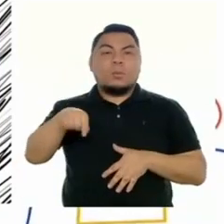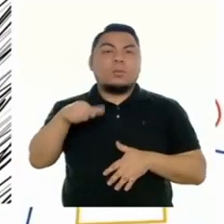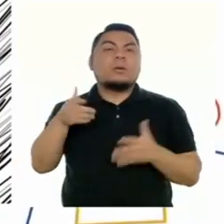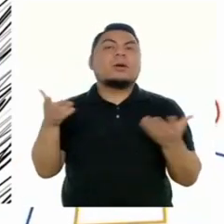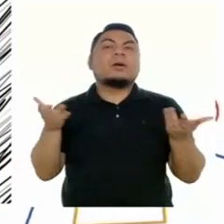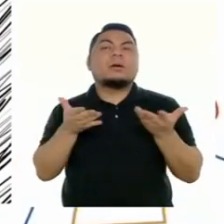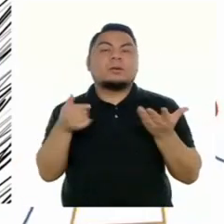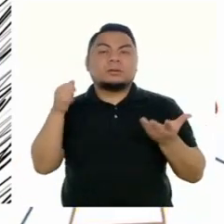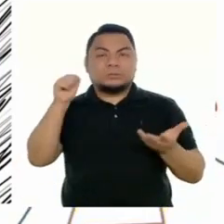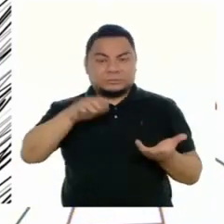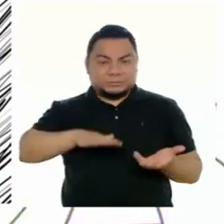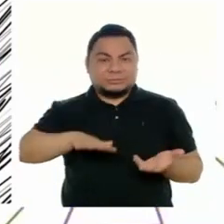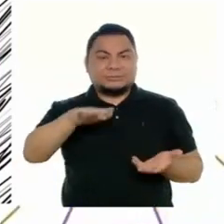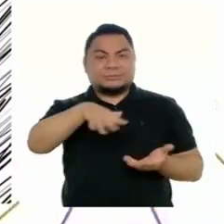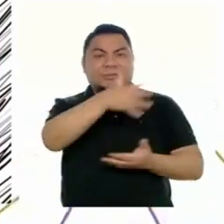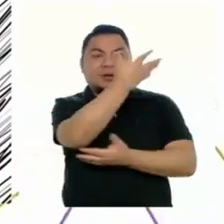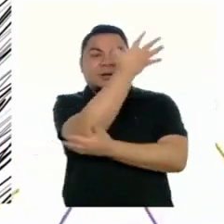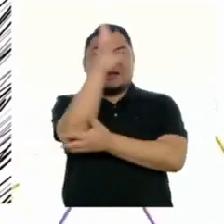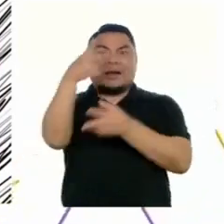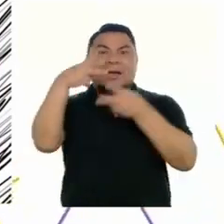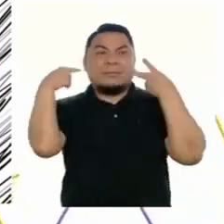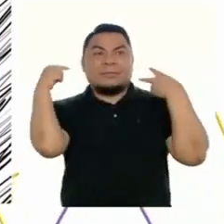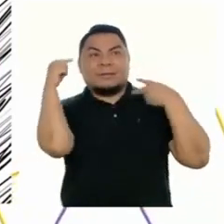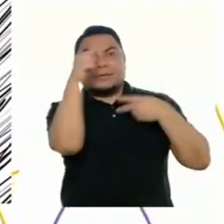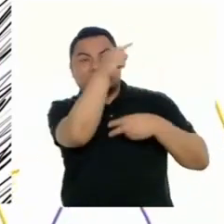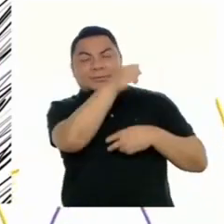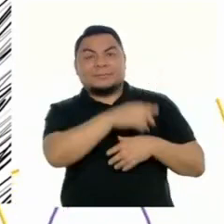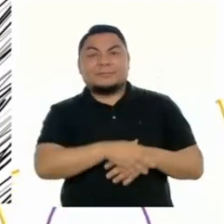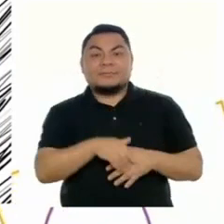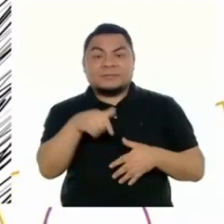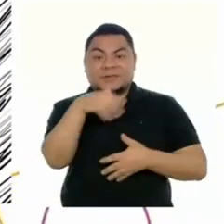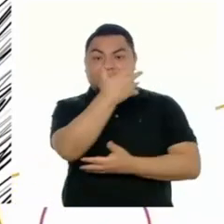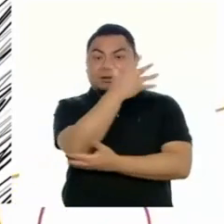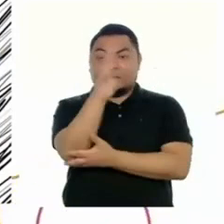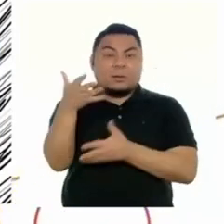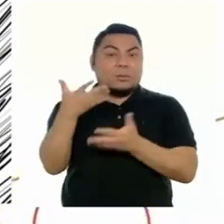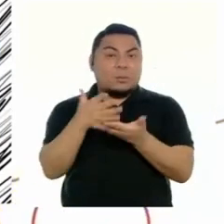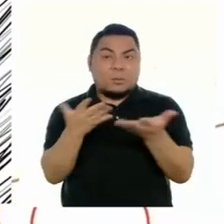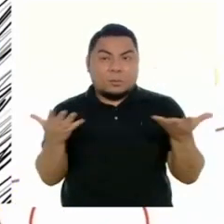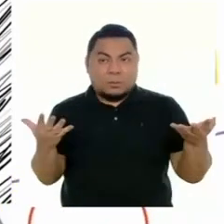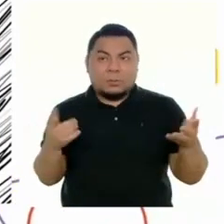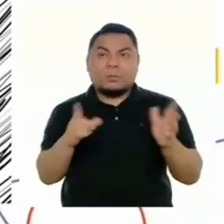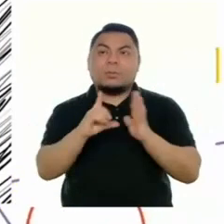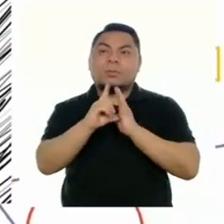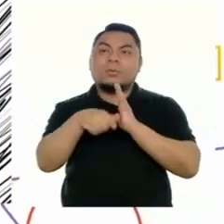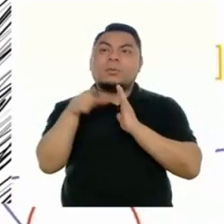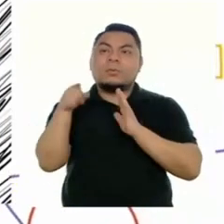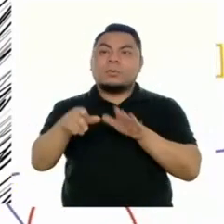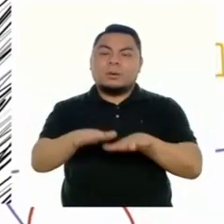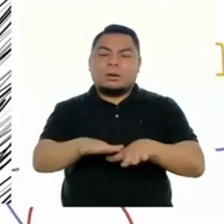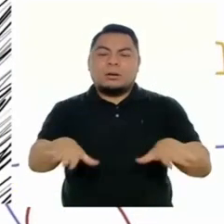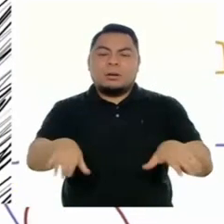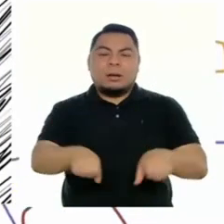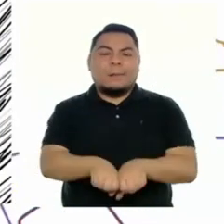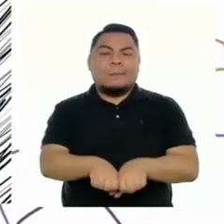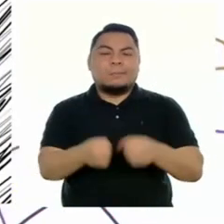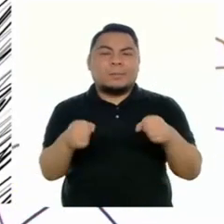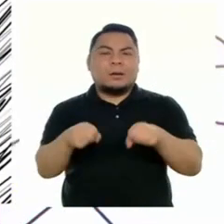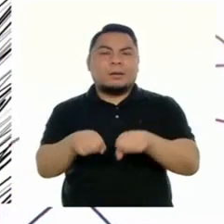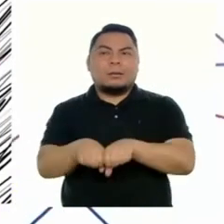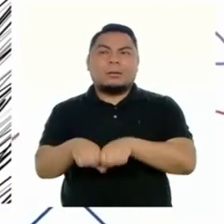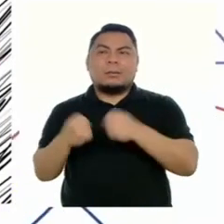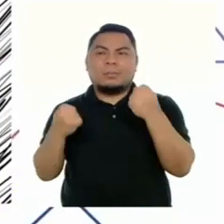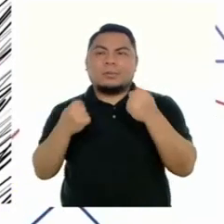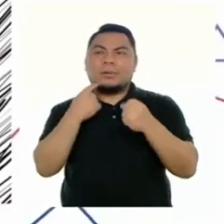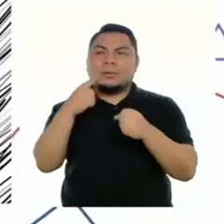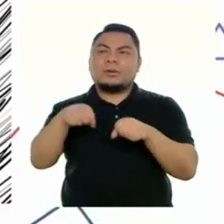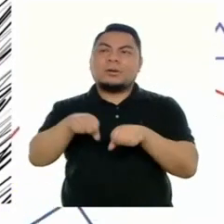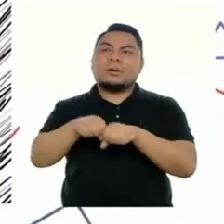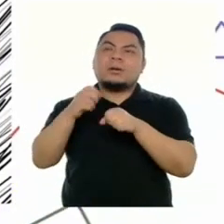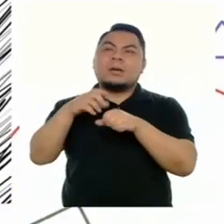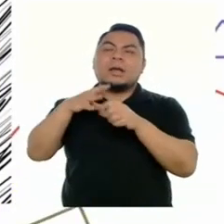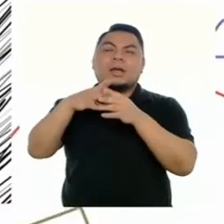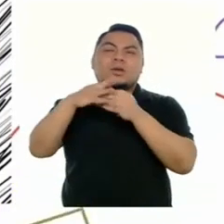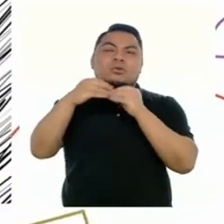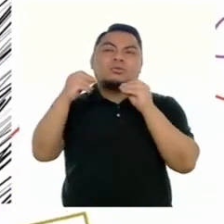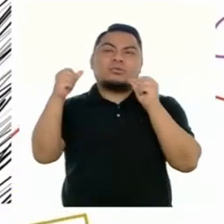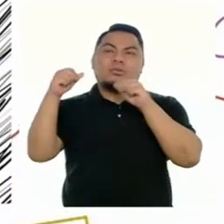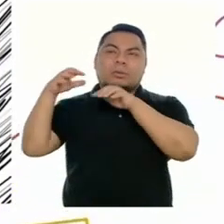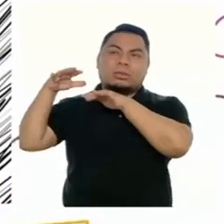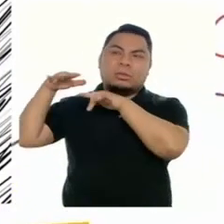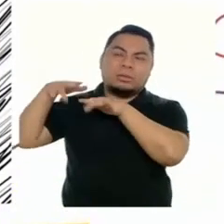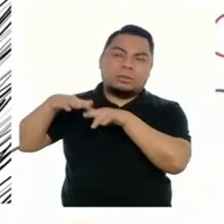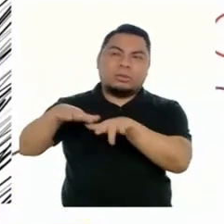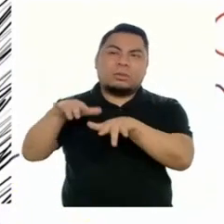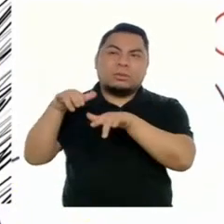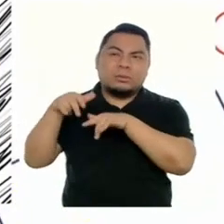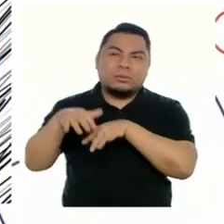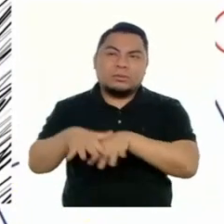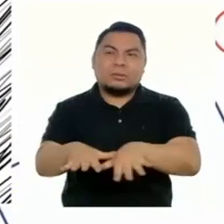se encuentra en nuestra Amazonía. Sin bosques se erosionarían los suelos, lo cual produce deslizamientos de tierra que afectan